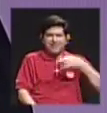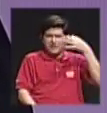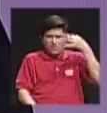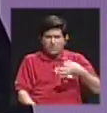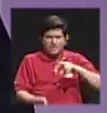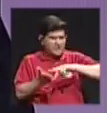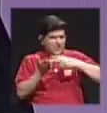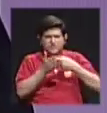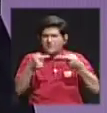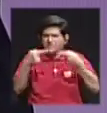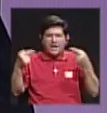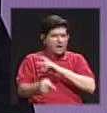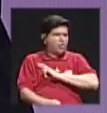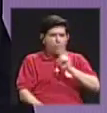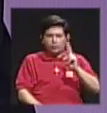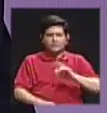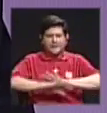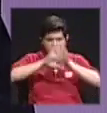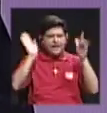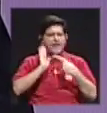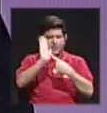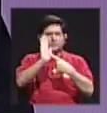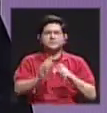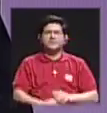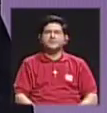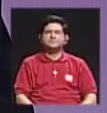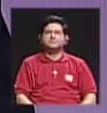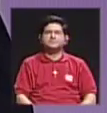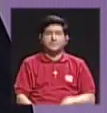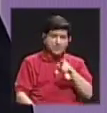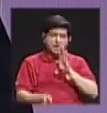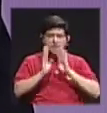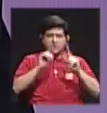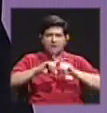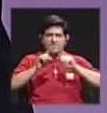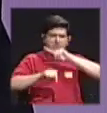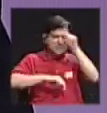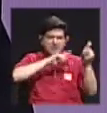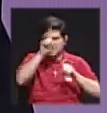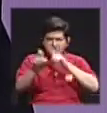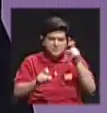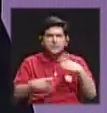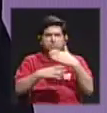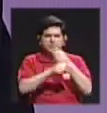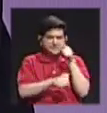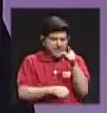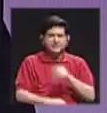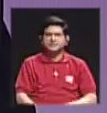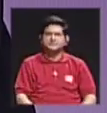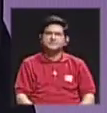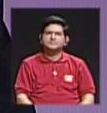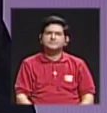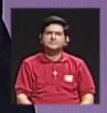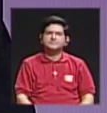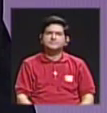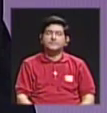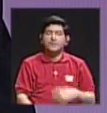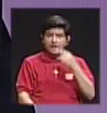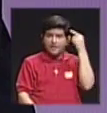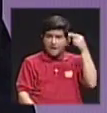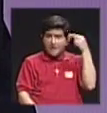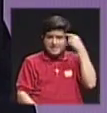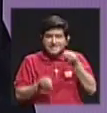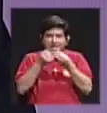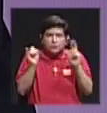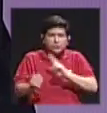anticlericalismo. Eso hay que dejarlo muy claro. Totalmente. Y eso, refiriéndome a algunas de las preguntas que se hicieron ahí. O sea, el Estado